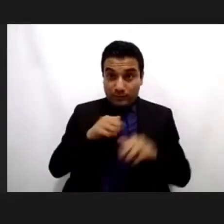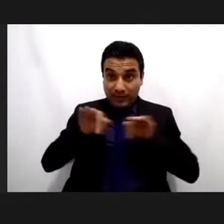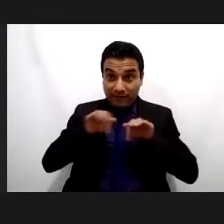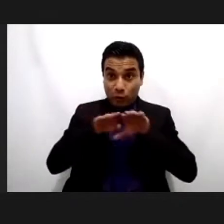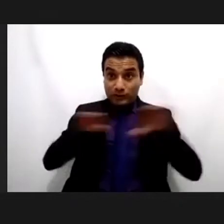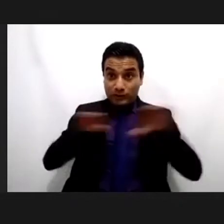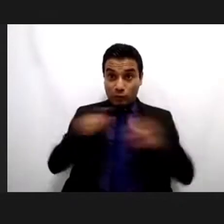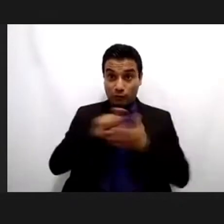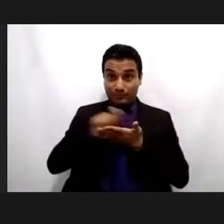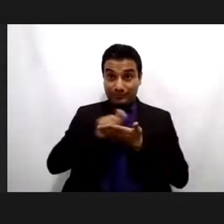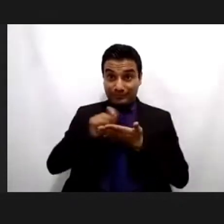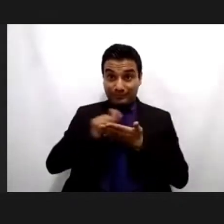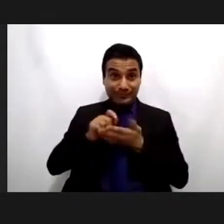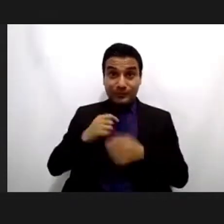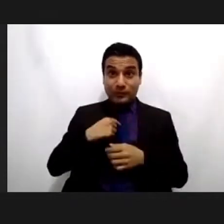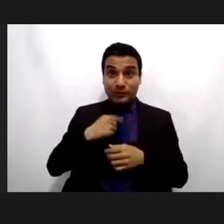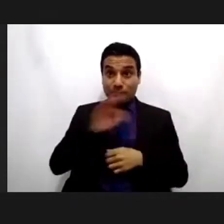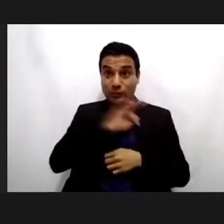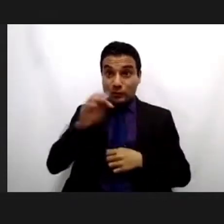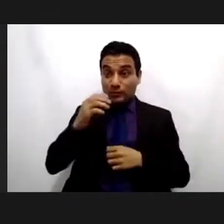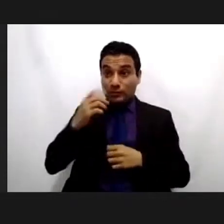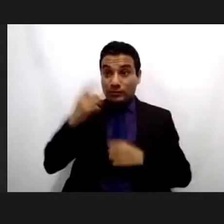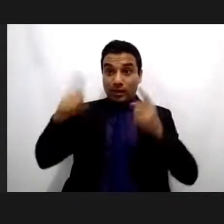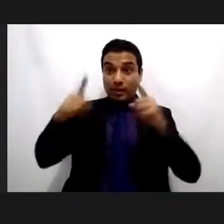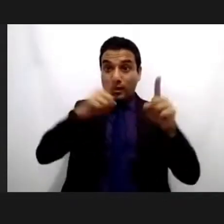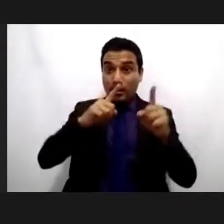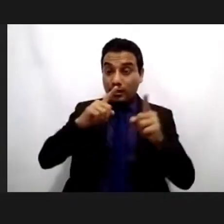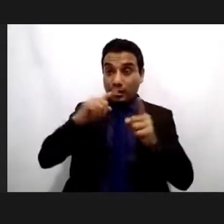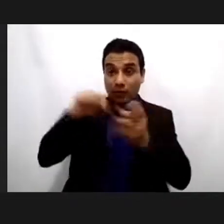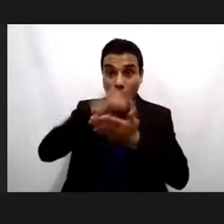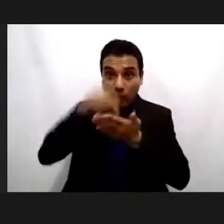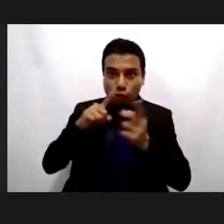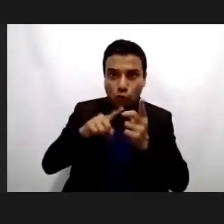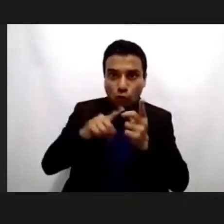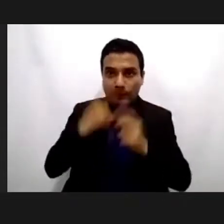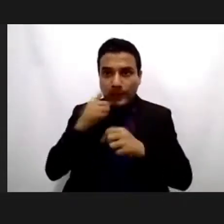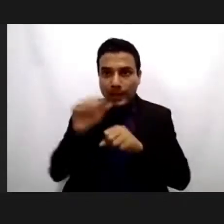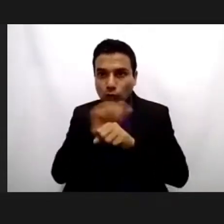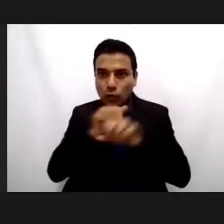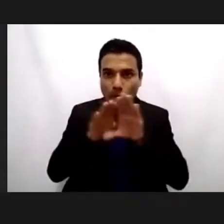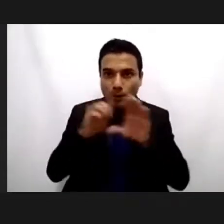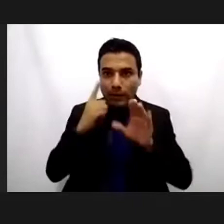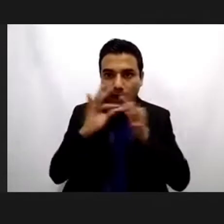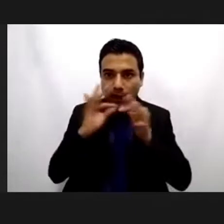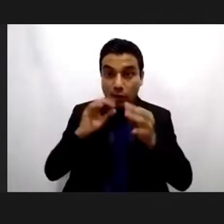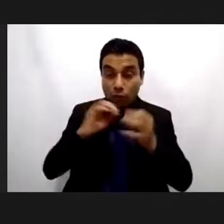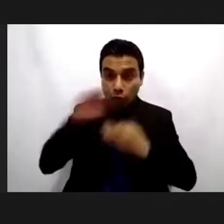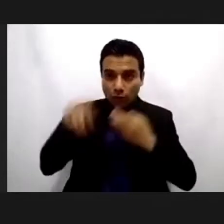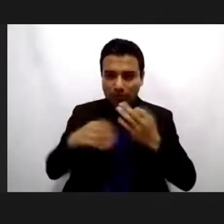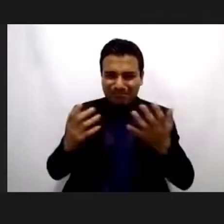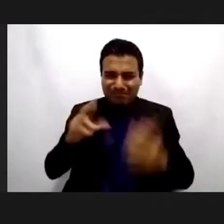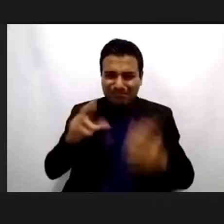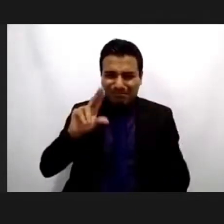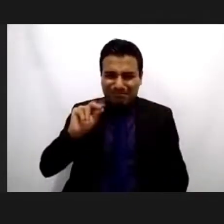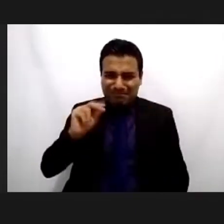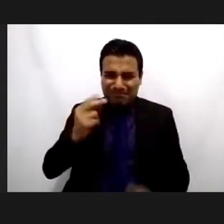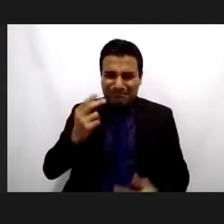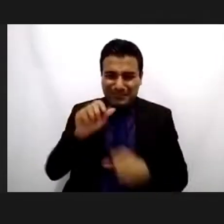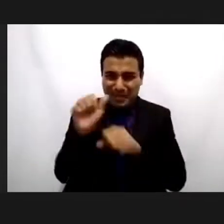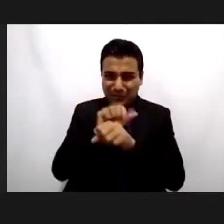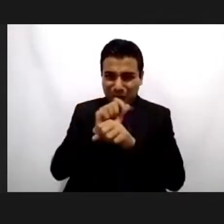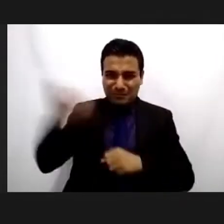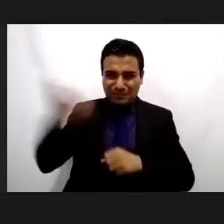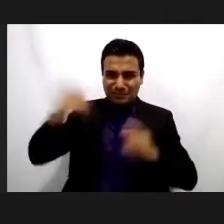tratar a los actores de títeres. ¿Qué deben hacer los actores? ¿Cómo deben levantar la mano?